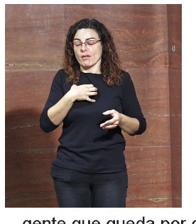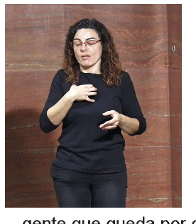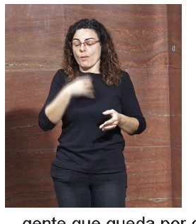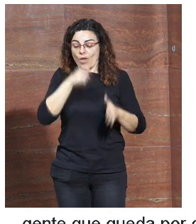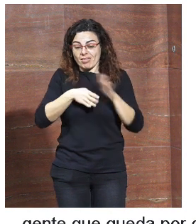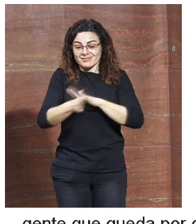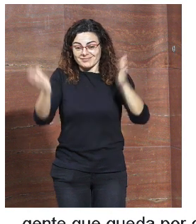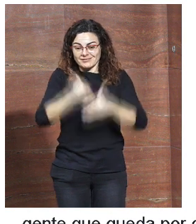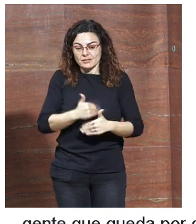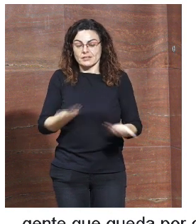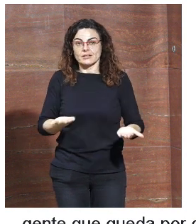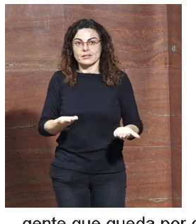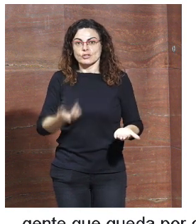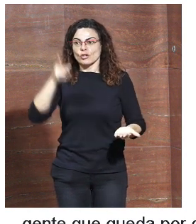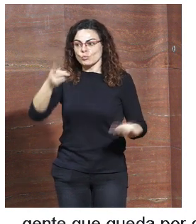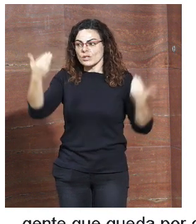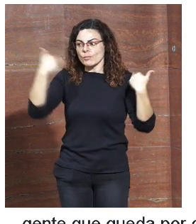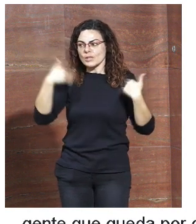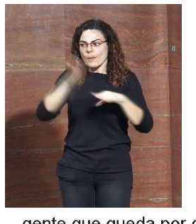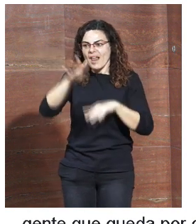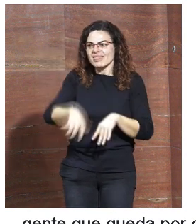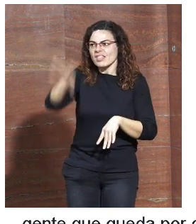¿desde qué posición eres capaz de tomar una decisión como esa?